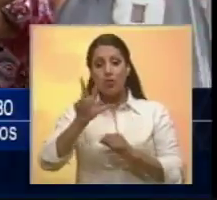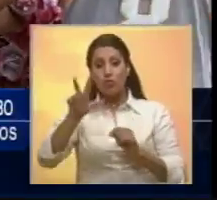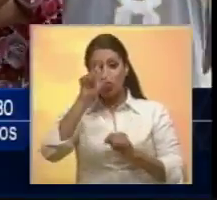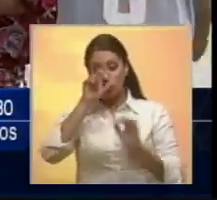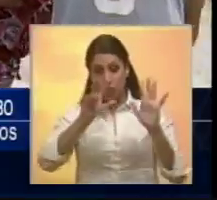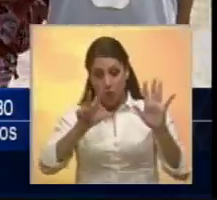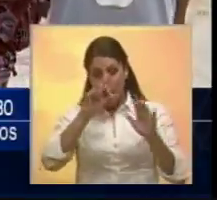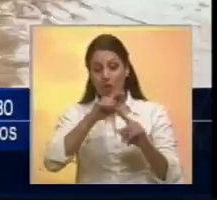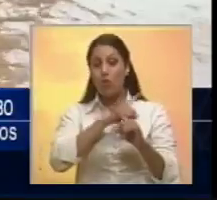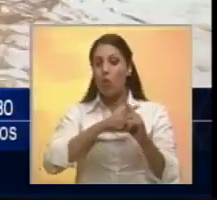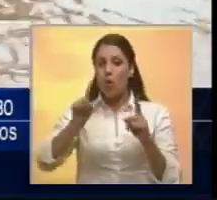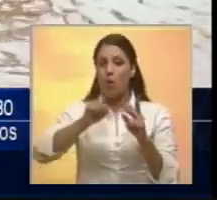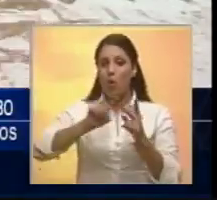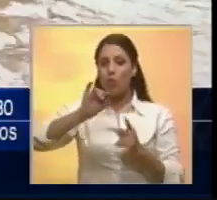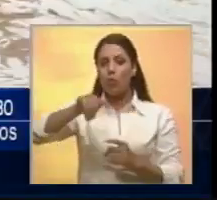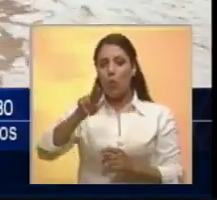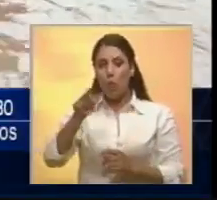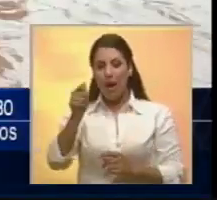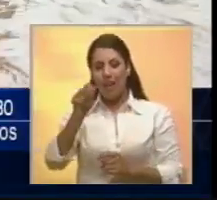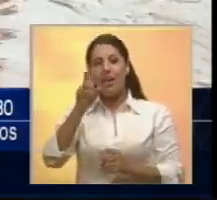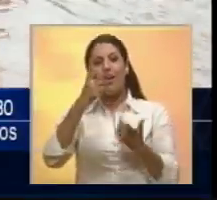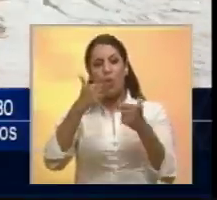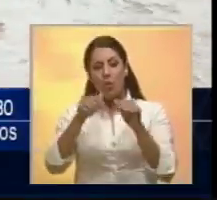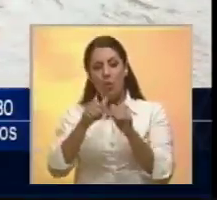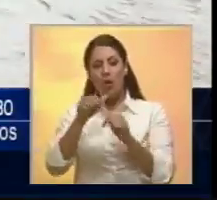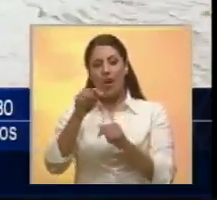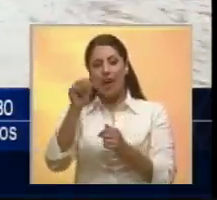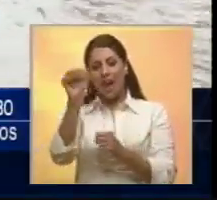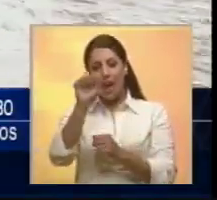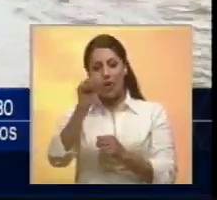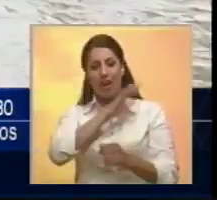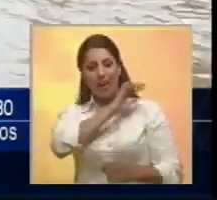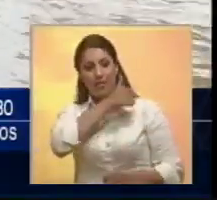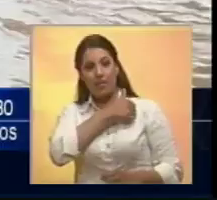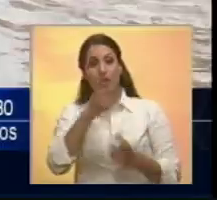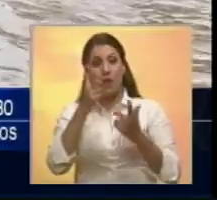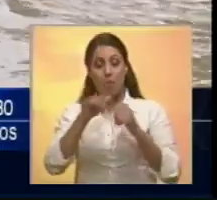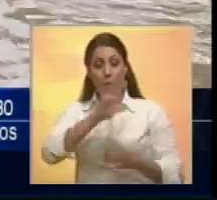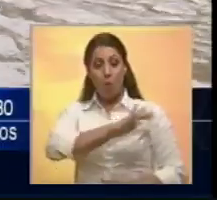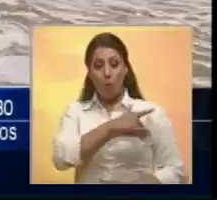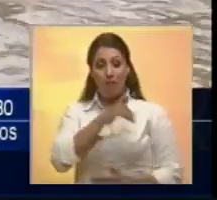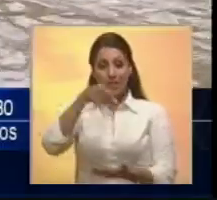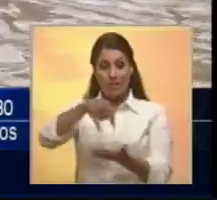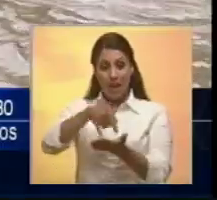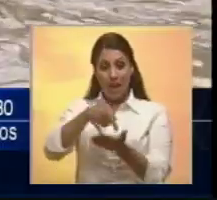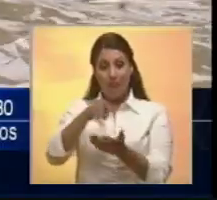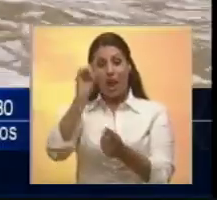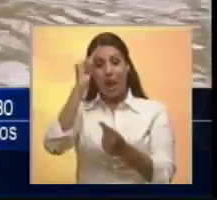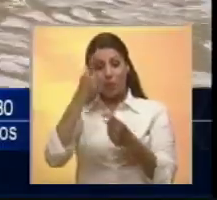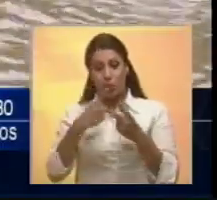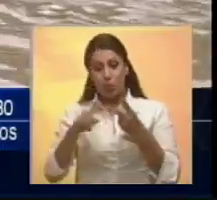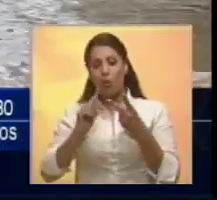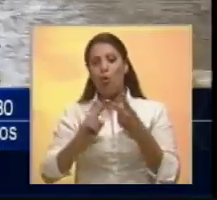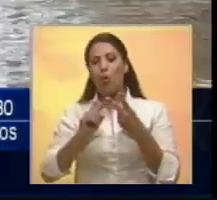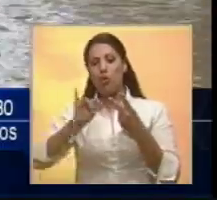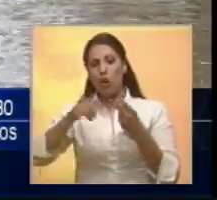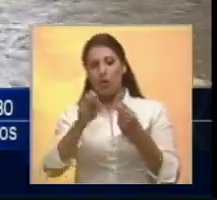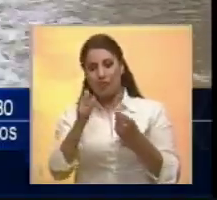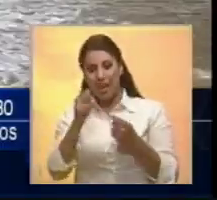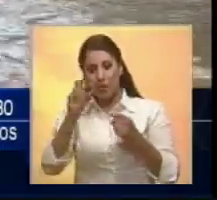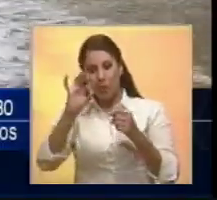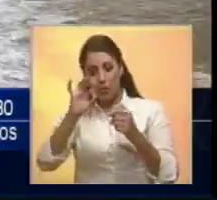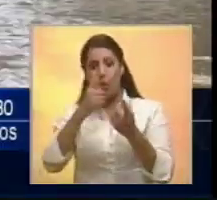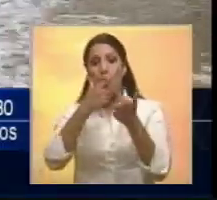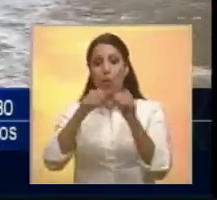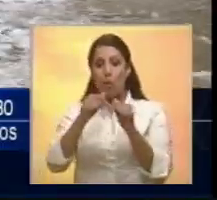edad, y Juan Brito, gerente de costos de la empresa Goodyear. Las universidades de Carabobo, Arturo Michelena y José Antonio Páez, y